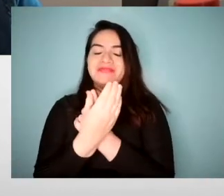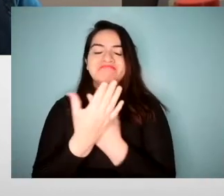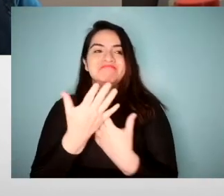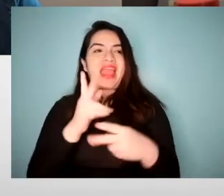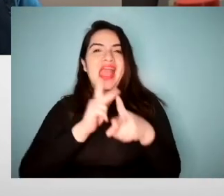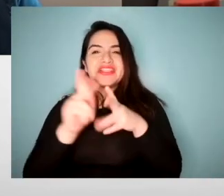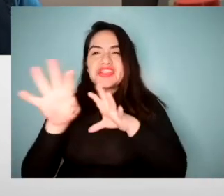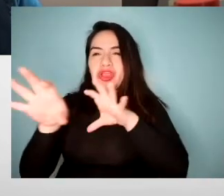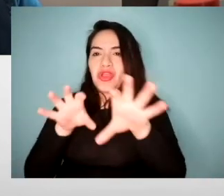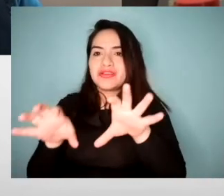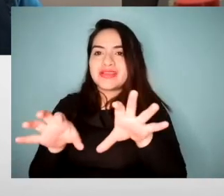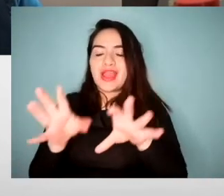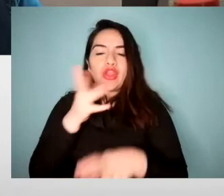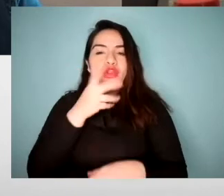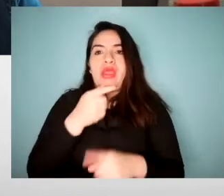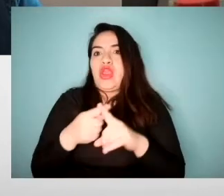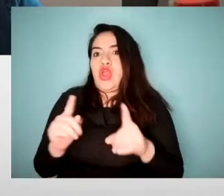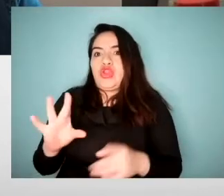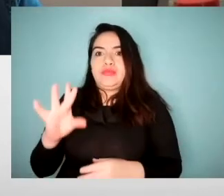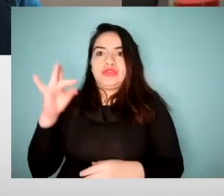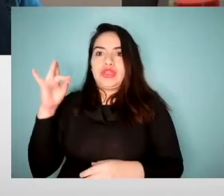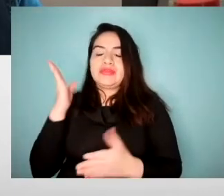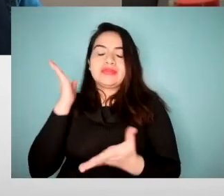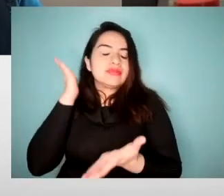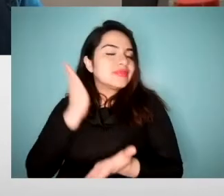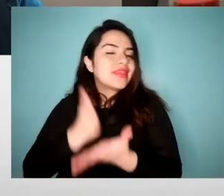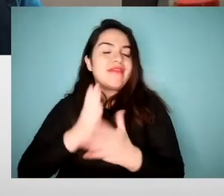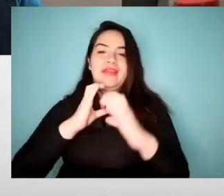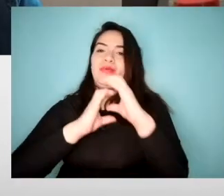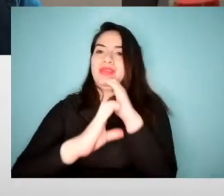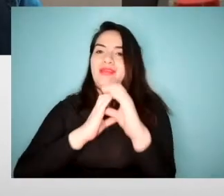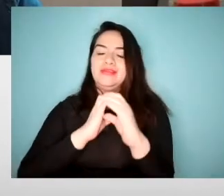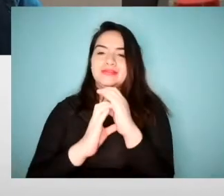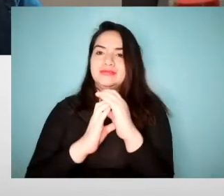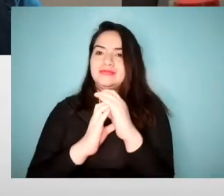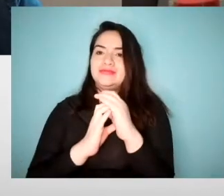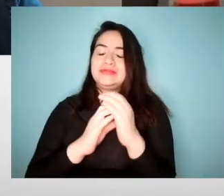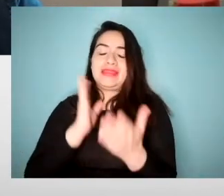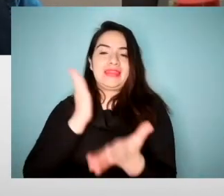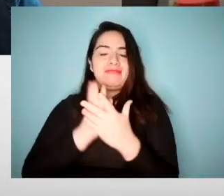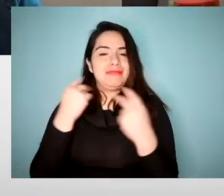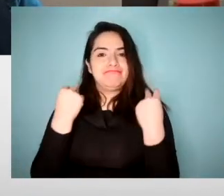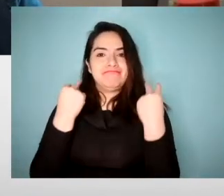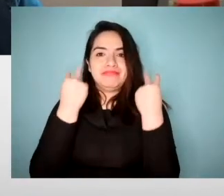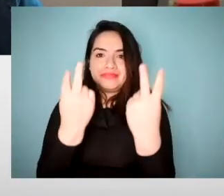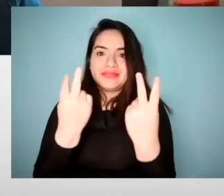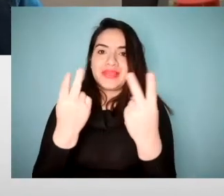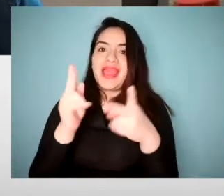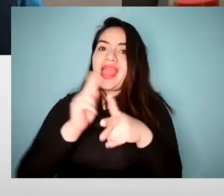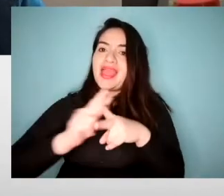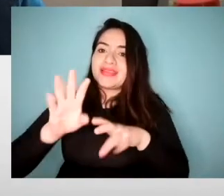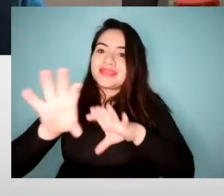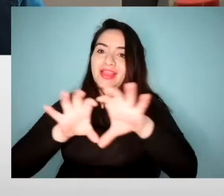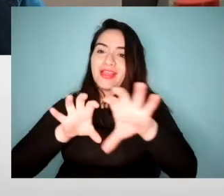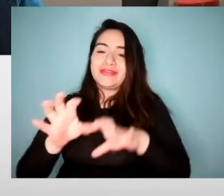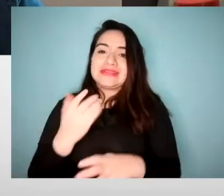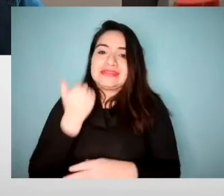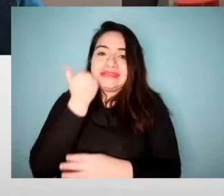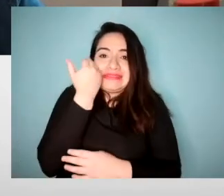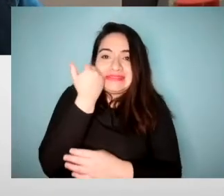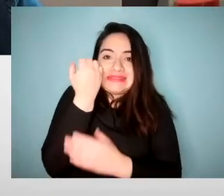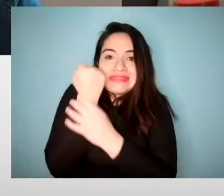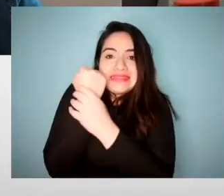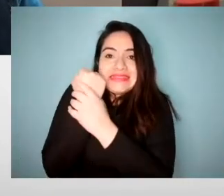otra opción. O sea, tienes que comunicarte, tienes que atreverte a hacer muchas cosas que quizás ya la timidez como que uno